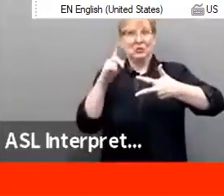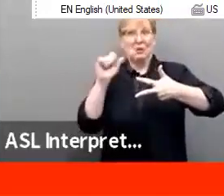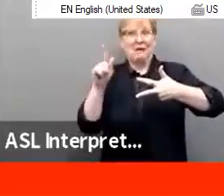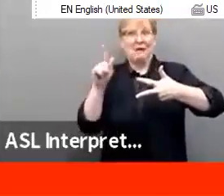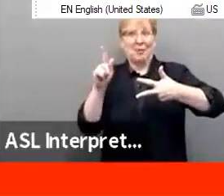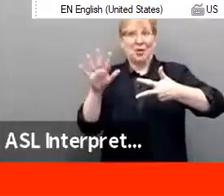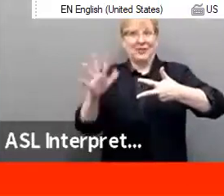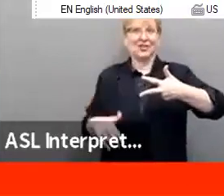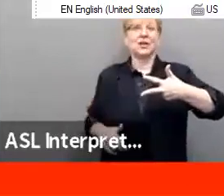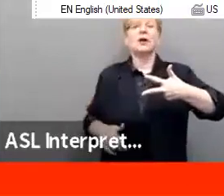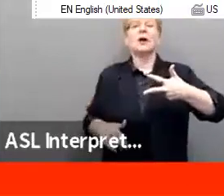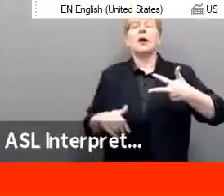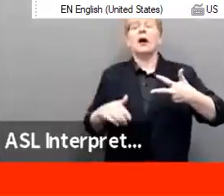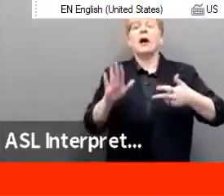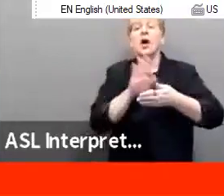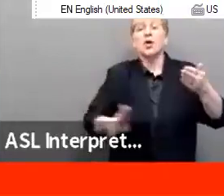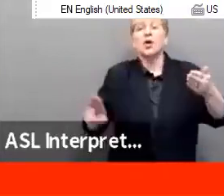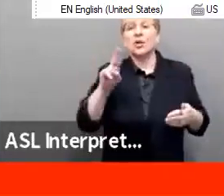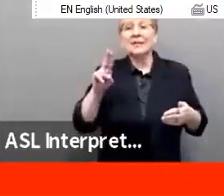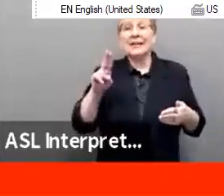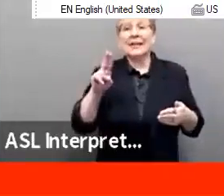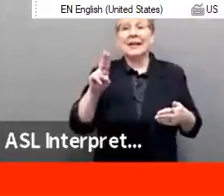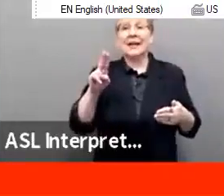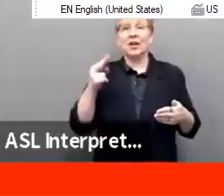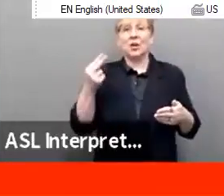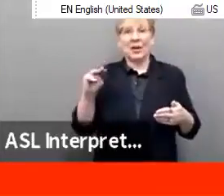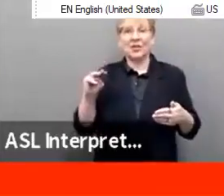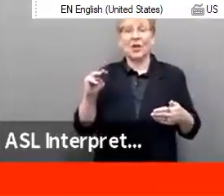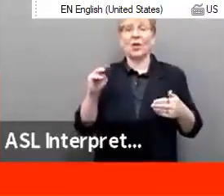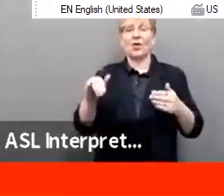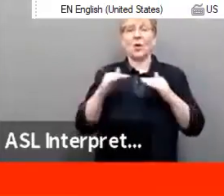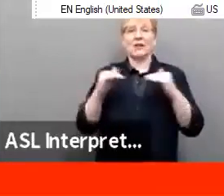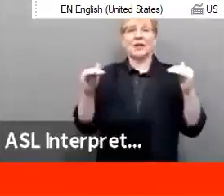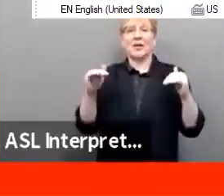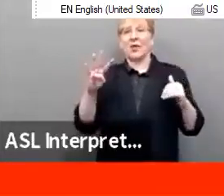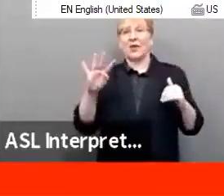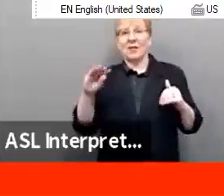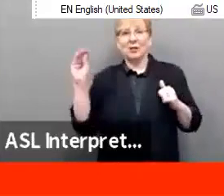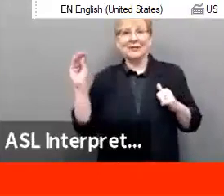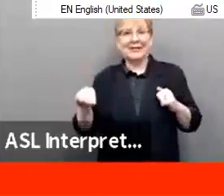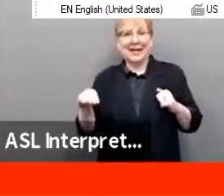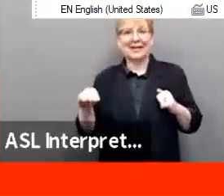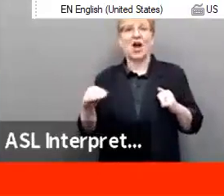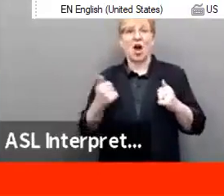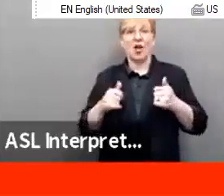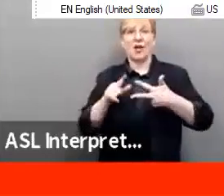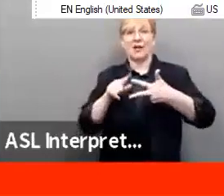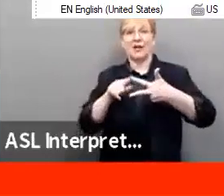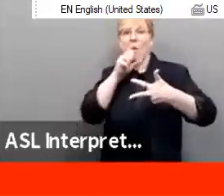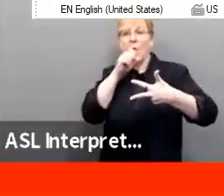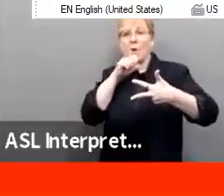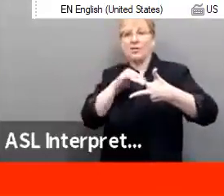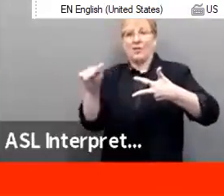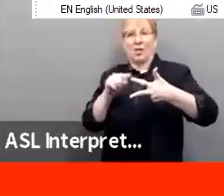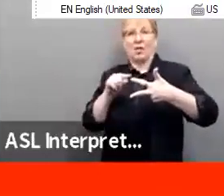preocupa mucho. Diariamente tenemos reuniones con los directores de los hospitales en Albuquerque. Ya vemos que ya se pasó del